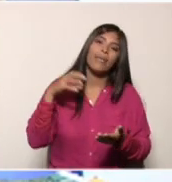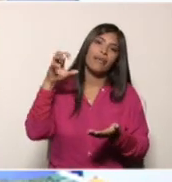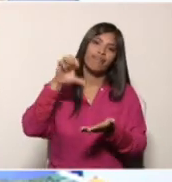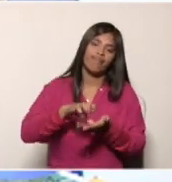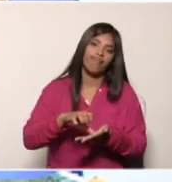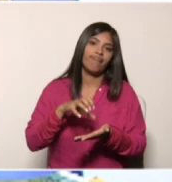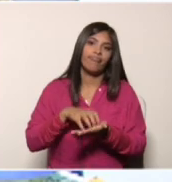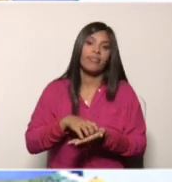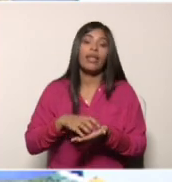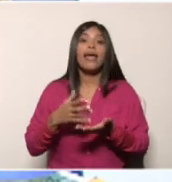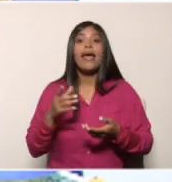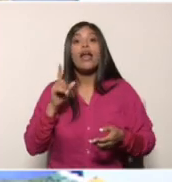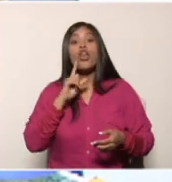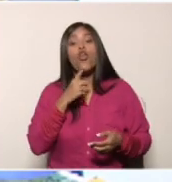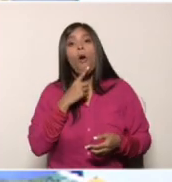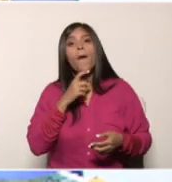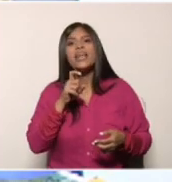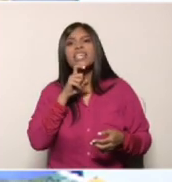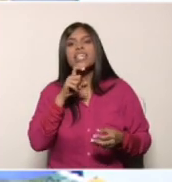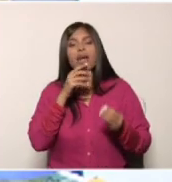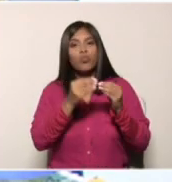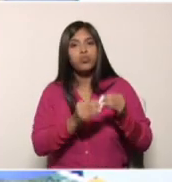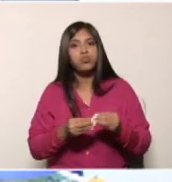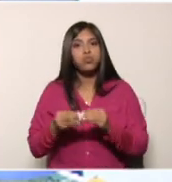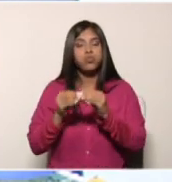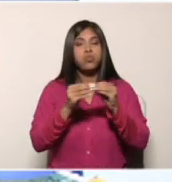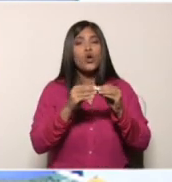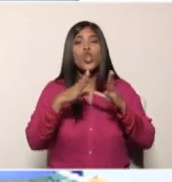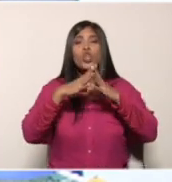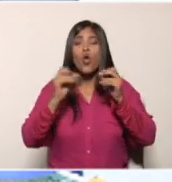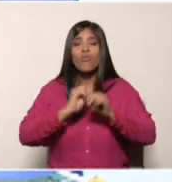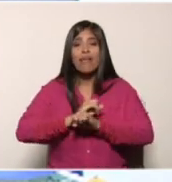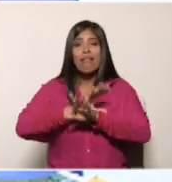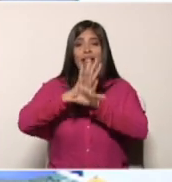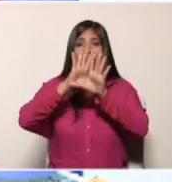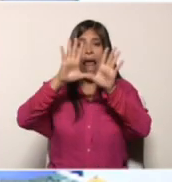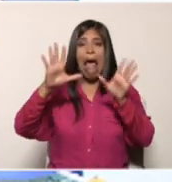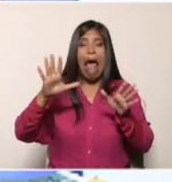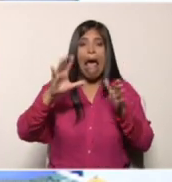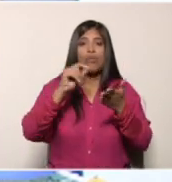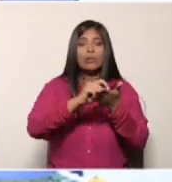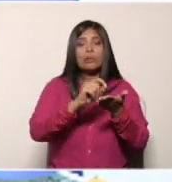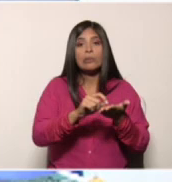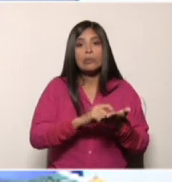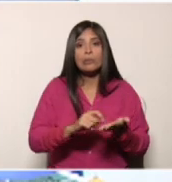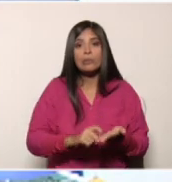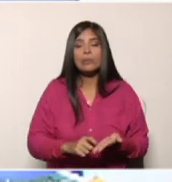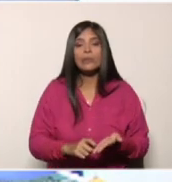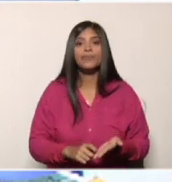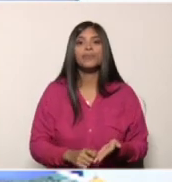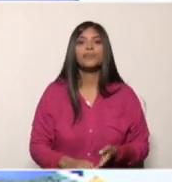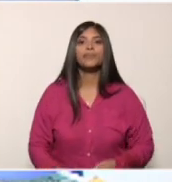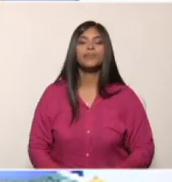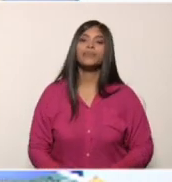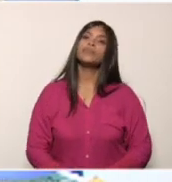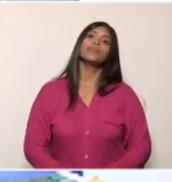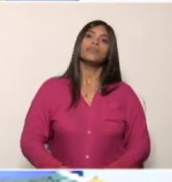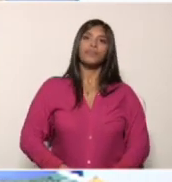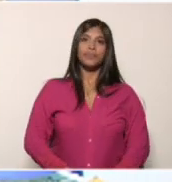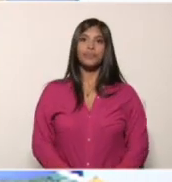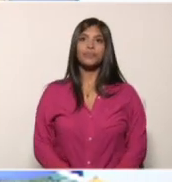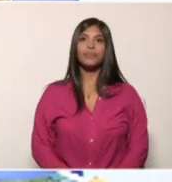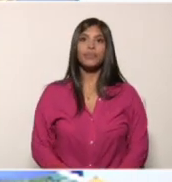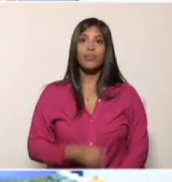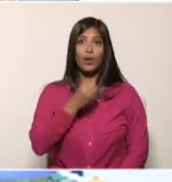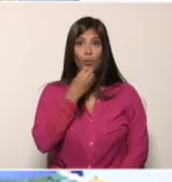autor. Debemos especificar cada una de esas referencias en las referencias bibliográficas.